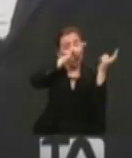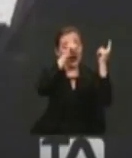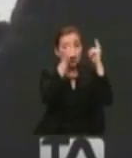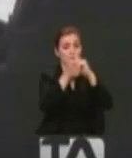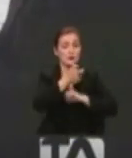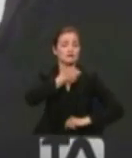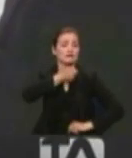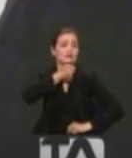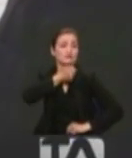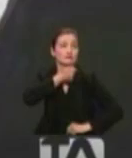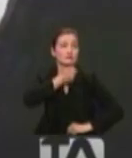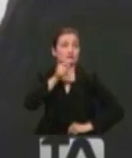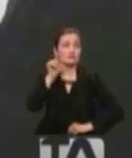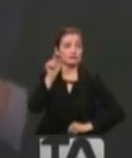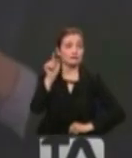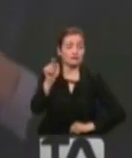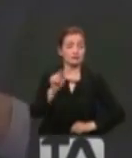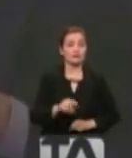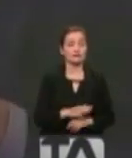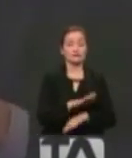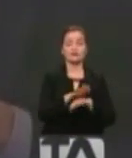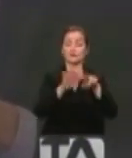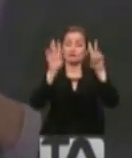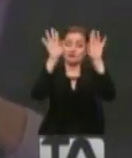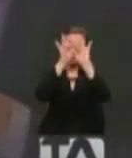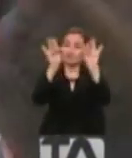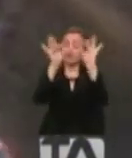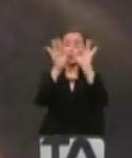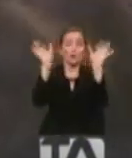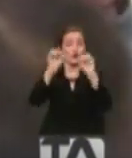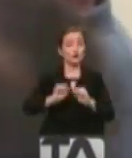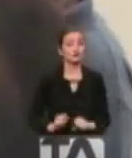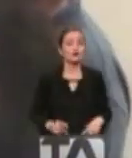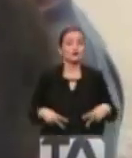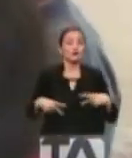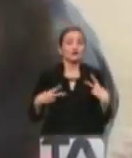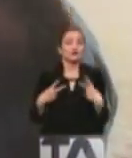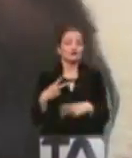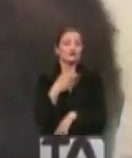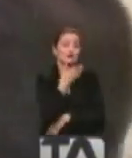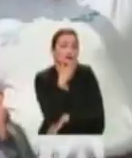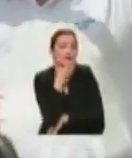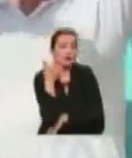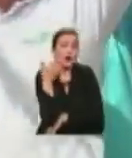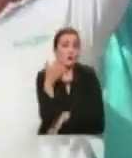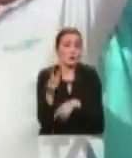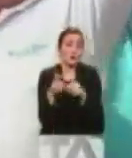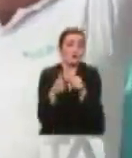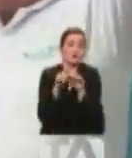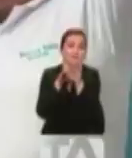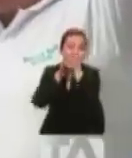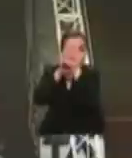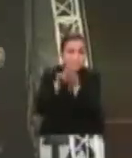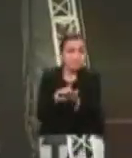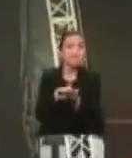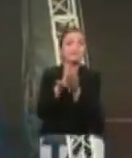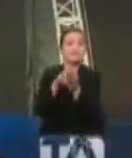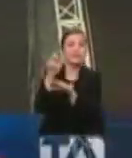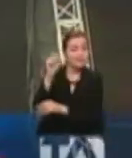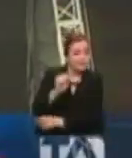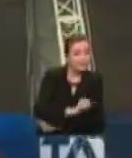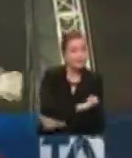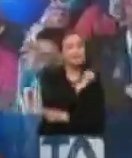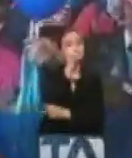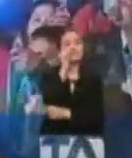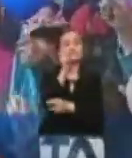una entrevista con La República. Cobijado bajo el eslogan "Sí podemos vivir mejor", se ganó el respaldo de los quiteños, consiguiendo la victoria